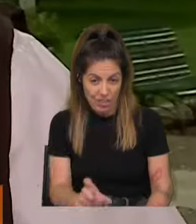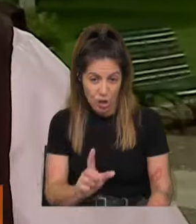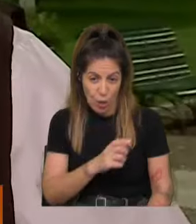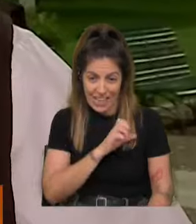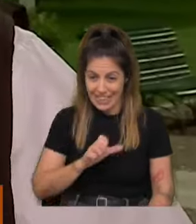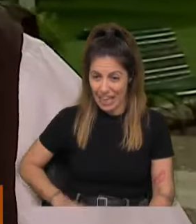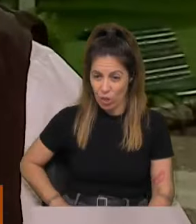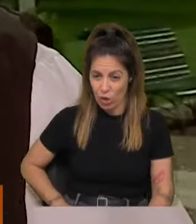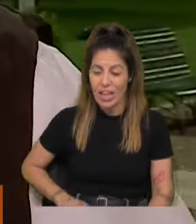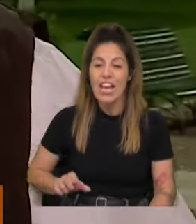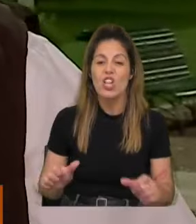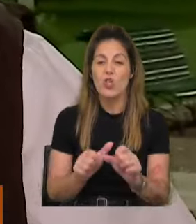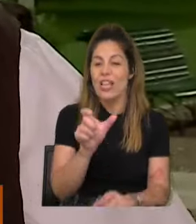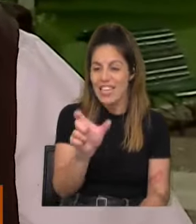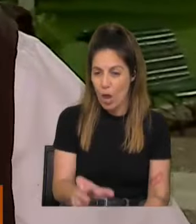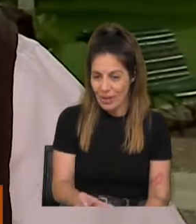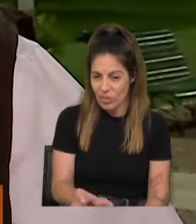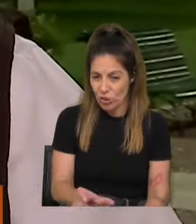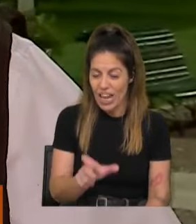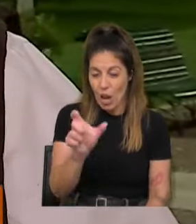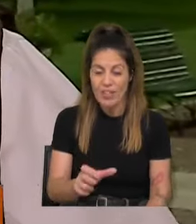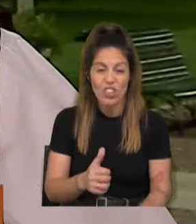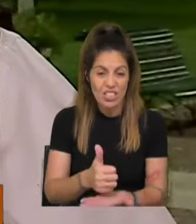digamos eso lo hace el ciudadano